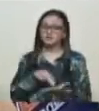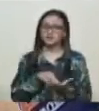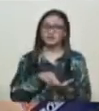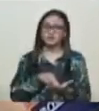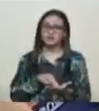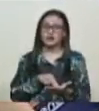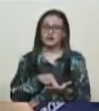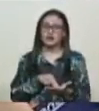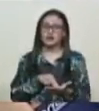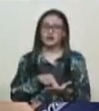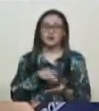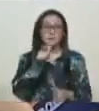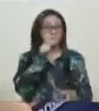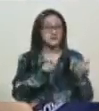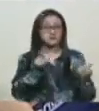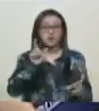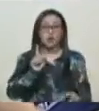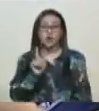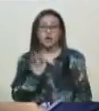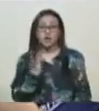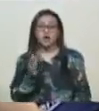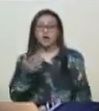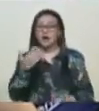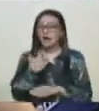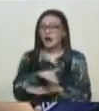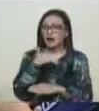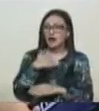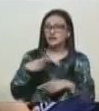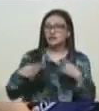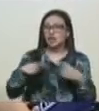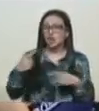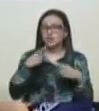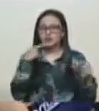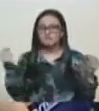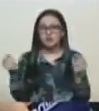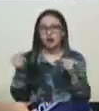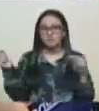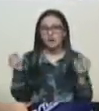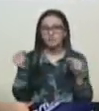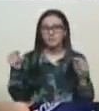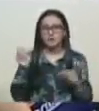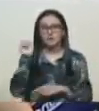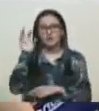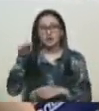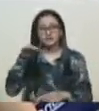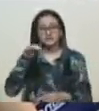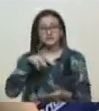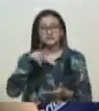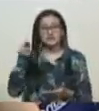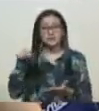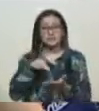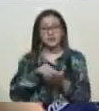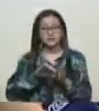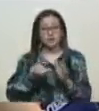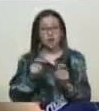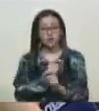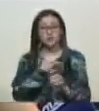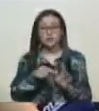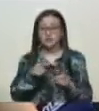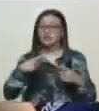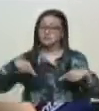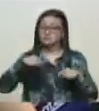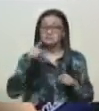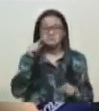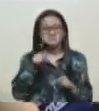no partidistas que todos los días están en la calle debatiendo, que todos los días están en foros. Ahí está la Asamblea Nacional Constituyente, un espacio para la